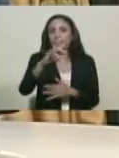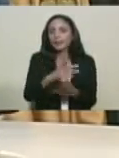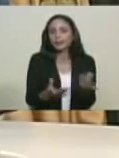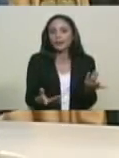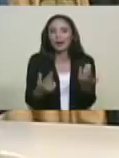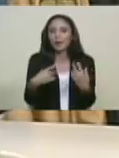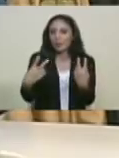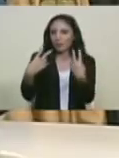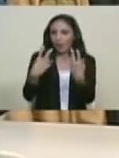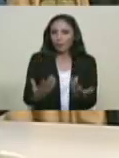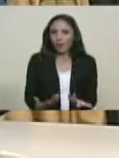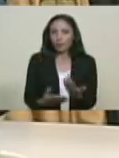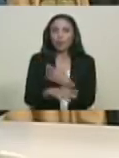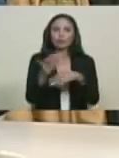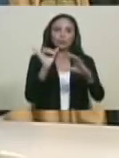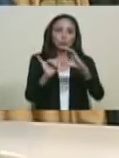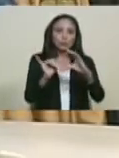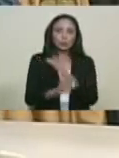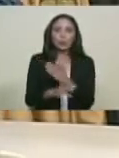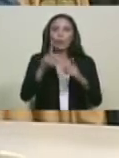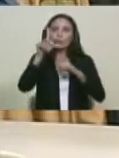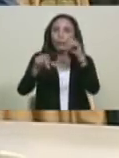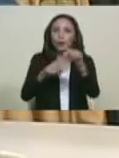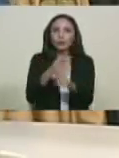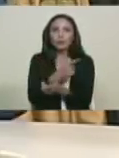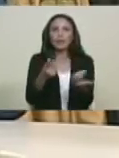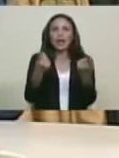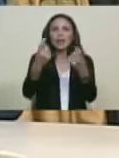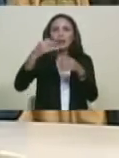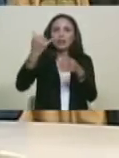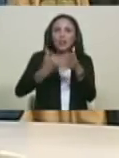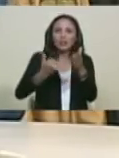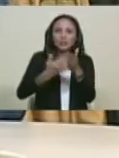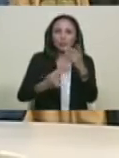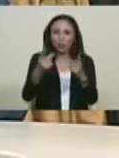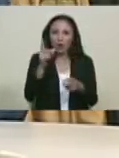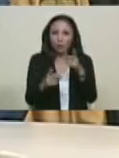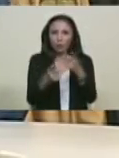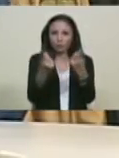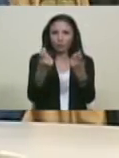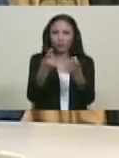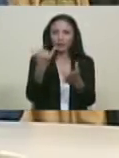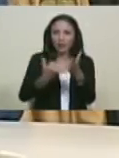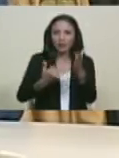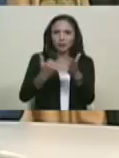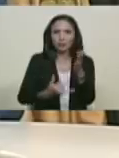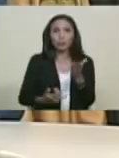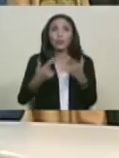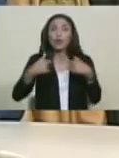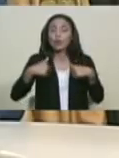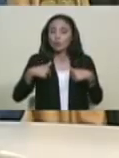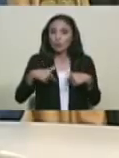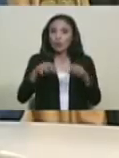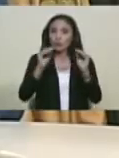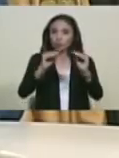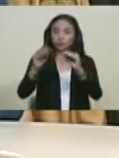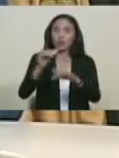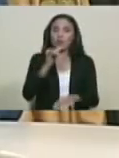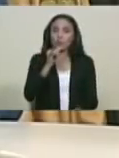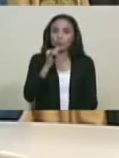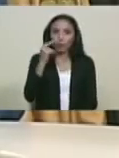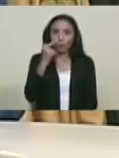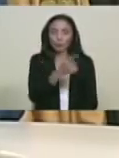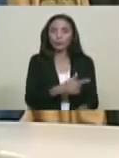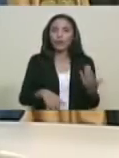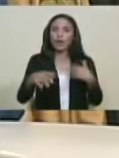twitter youtube aún no se ha inscrito yo anuncio que los